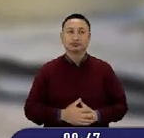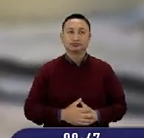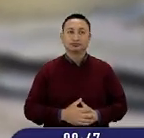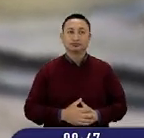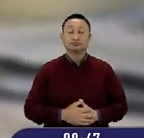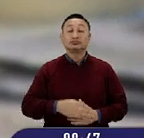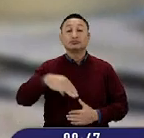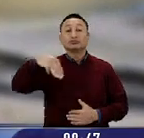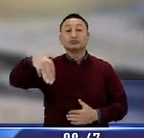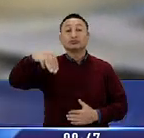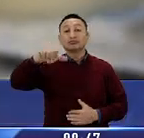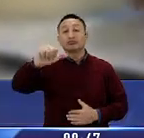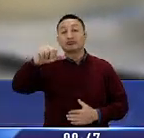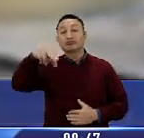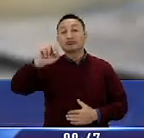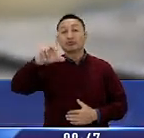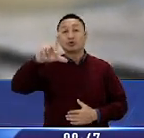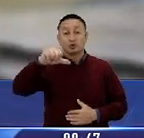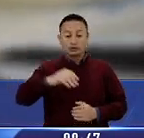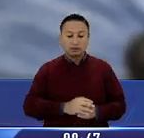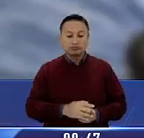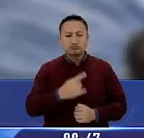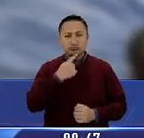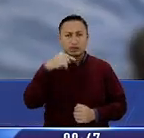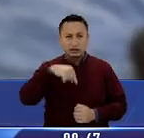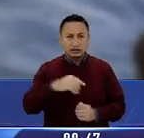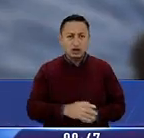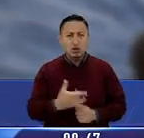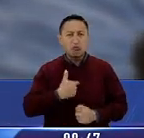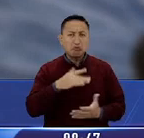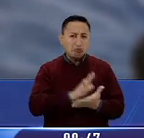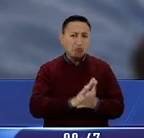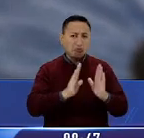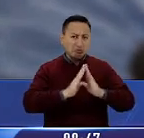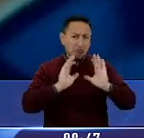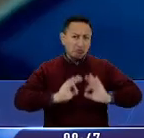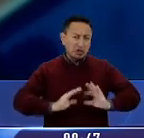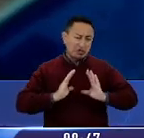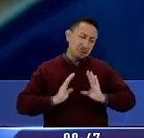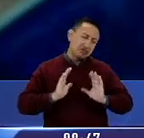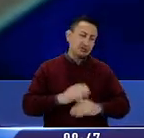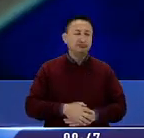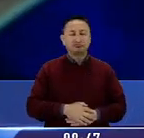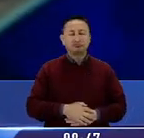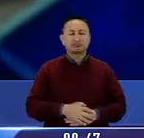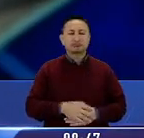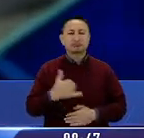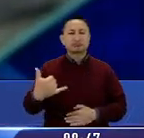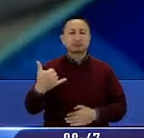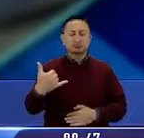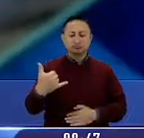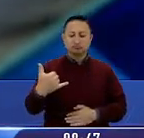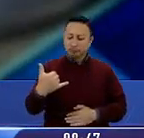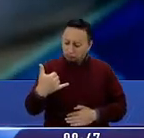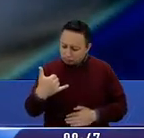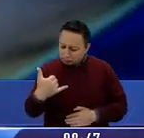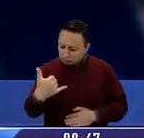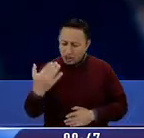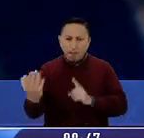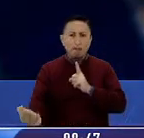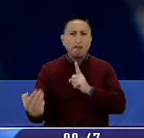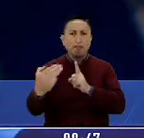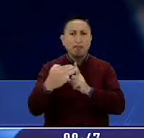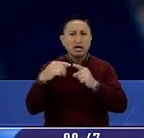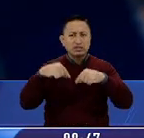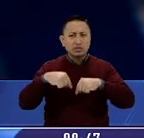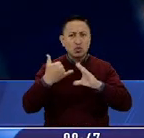Manuel, como llamaremos a este ciudadano, dice que estaba en la tranquilidad de su casa descansando, cuando recibió un mensaje de un número extranjero por medio